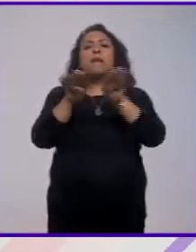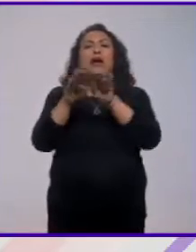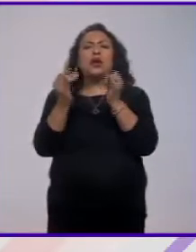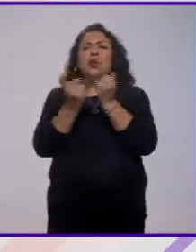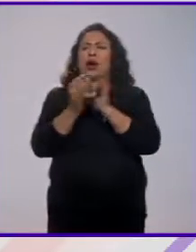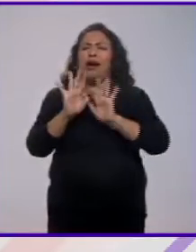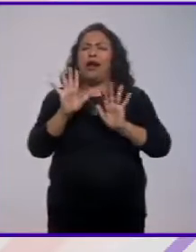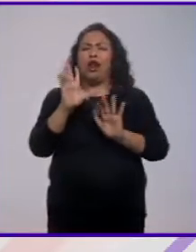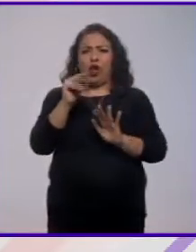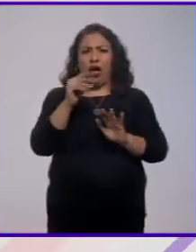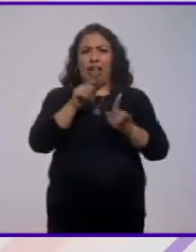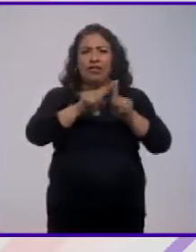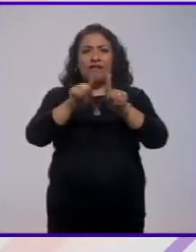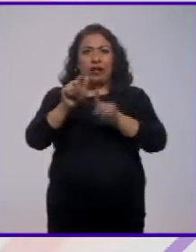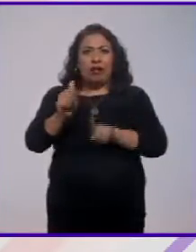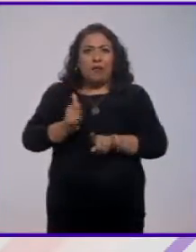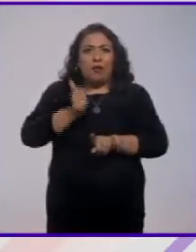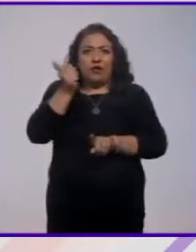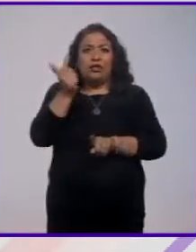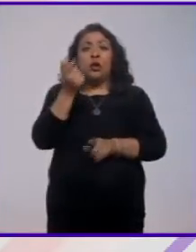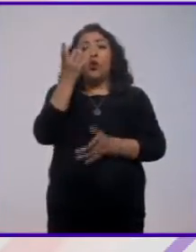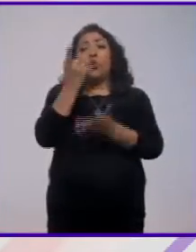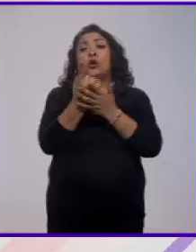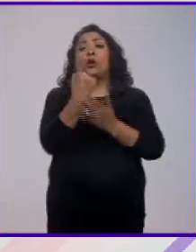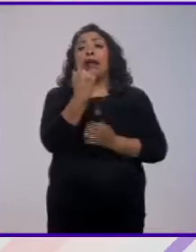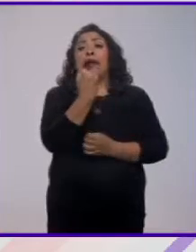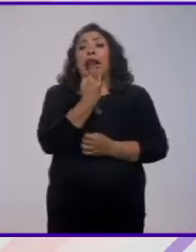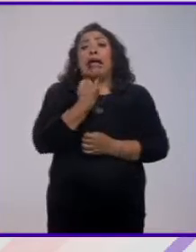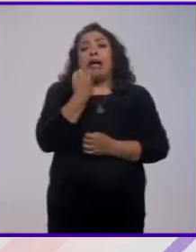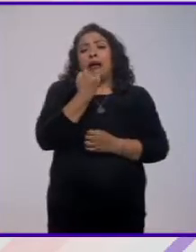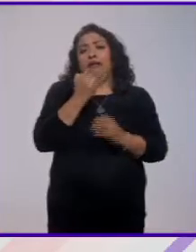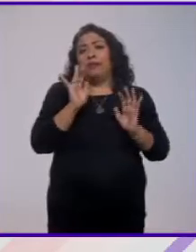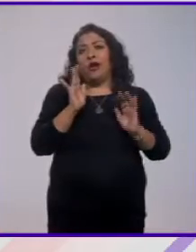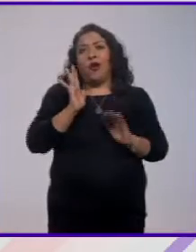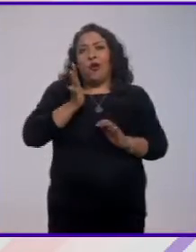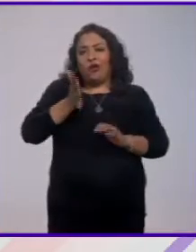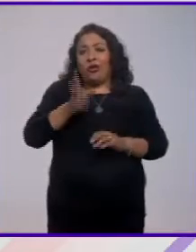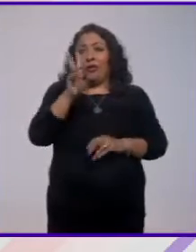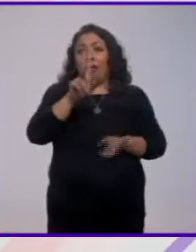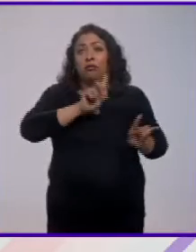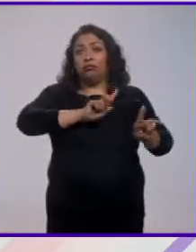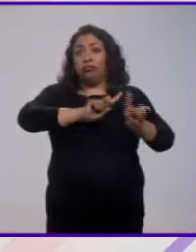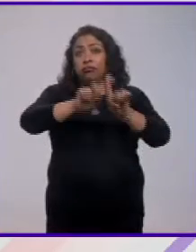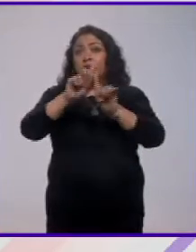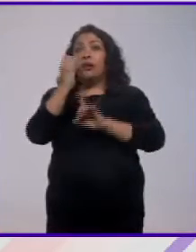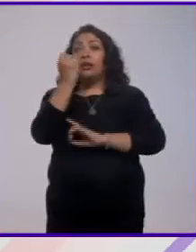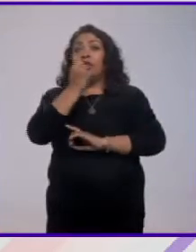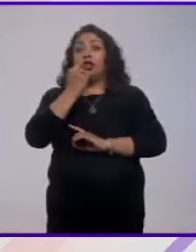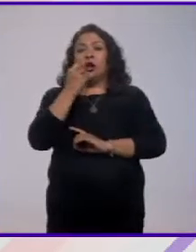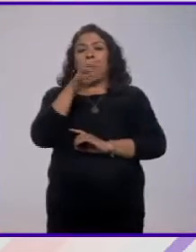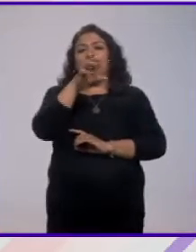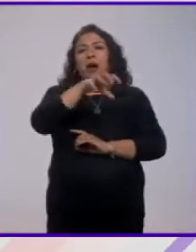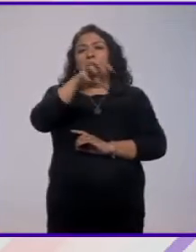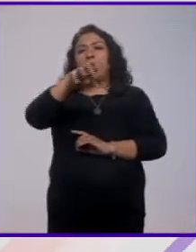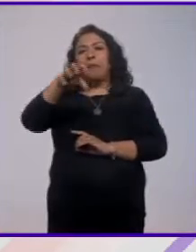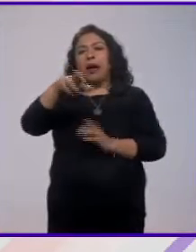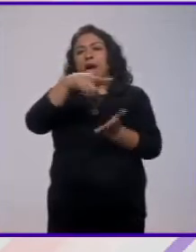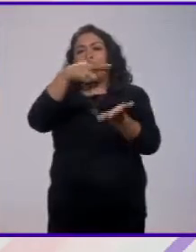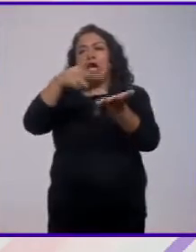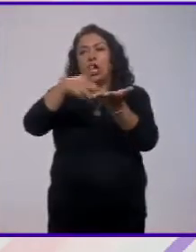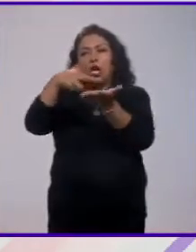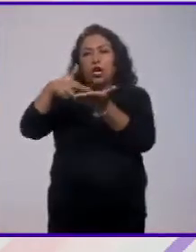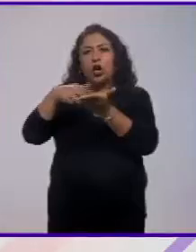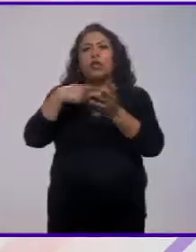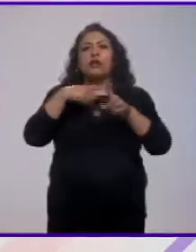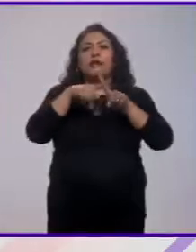todo. Entonces, en vez de tener una sola lengua, pues estar orgullosos de que hay distintas lenguas regionales, incluso distintos tipos de